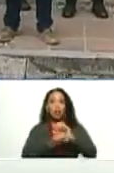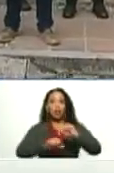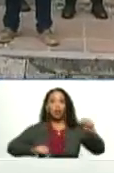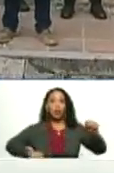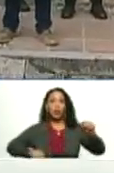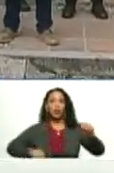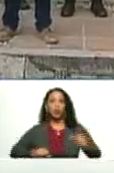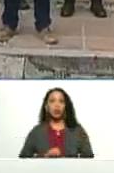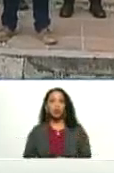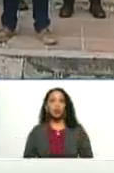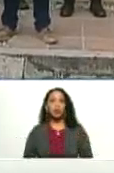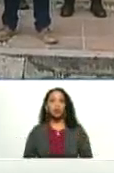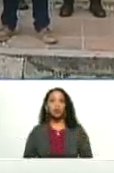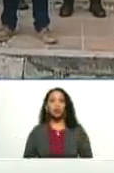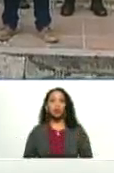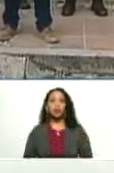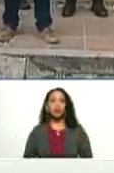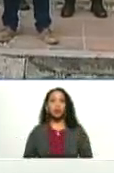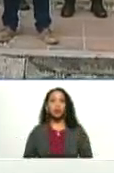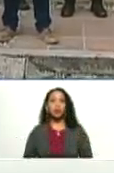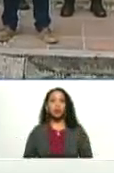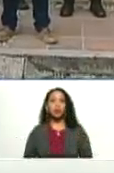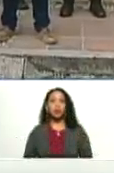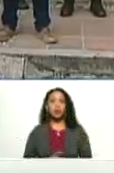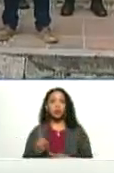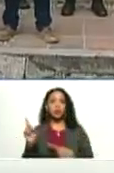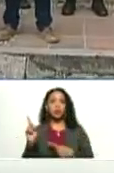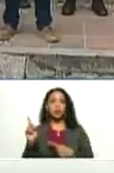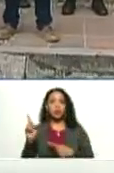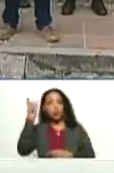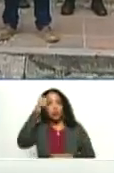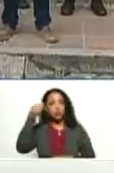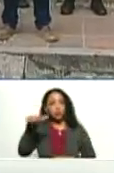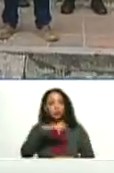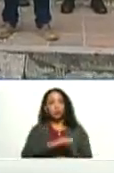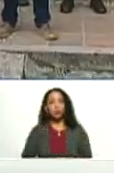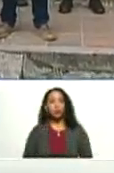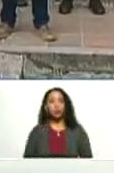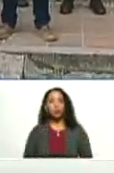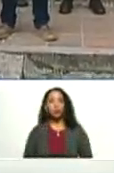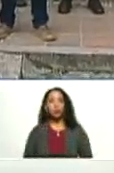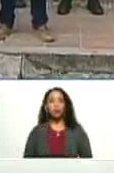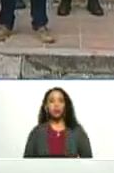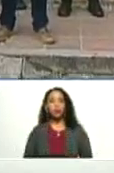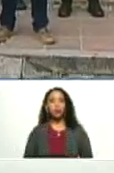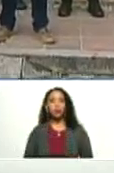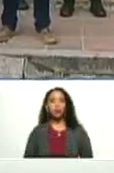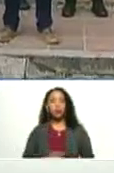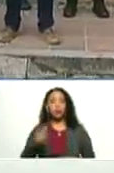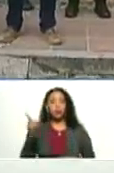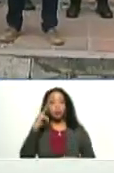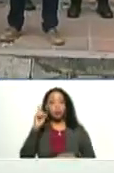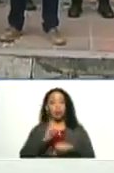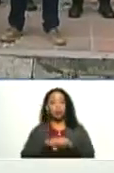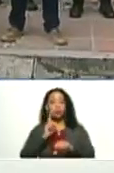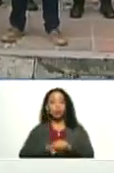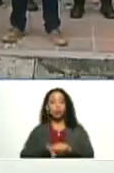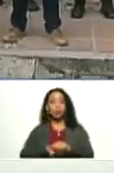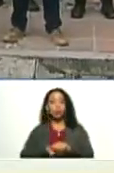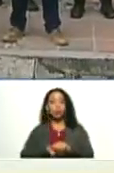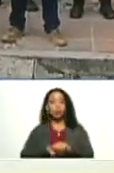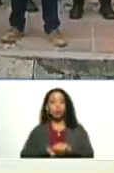para Caracas. En Caracas fue alcalde 2 veces, electo por el pueblo. Después no volvió a ser alcalde porque en aquella época no había reelección